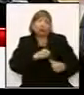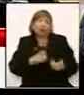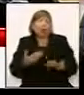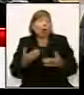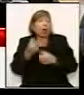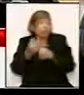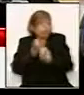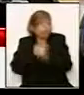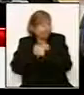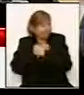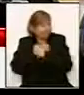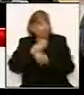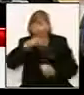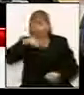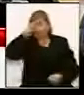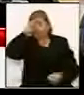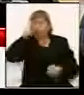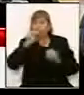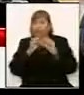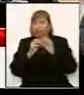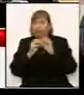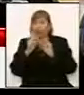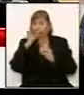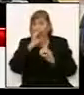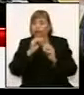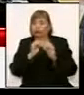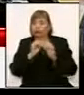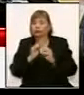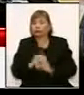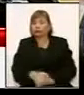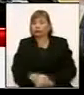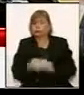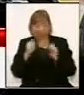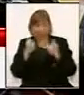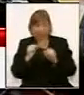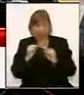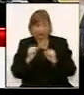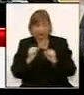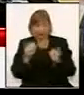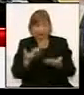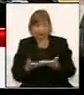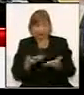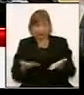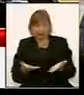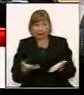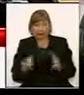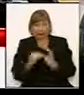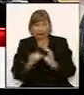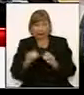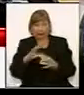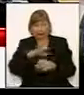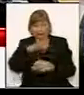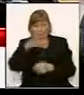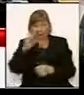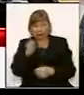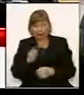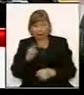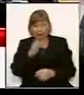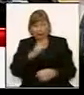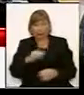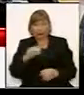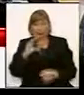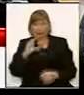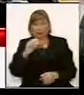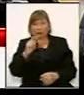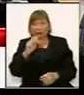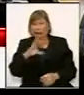que encontrar en base a eso una solución, ¿no? ¿Es posible a estas alturas hacer un trébol de Cantacallao? ¿El trébol de